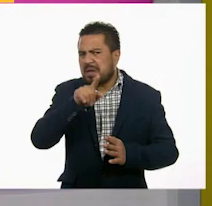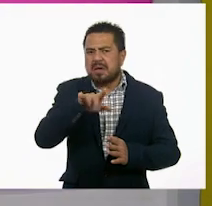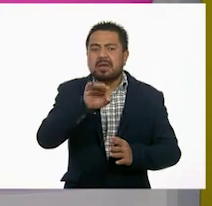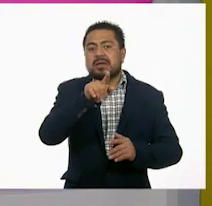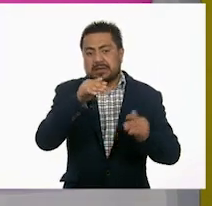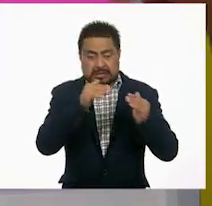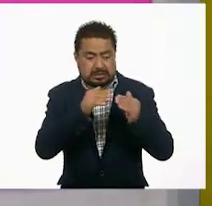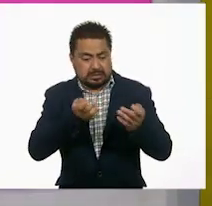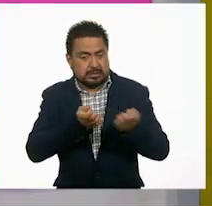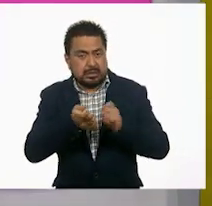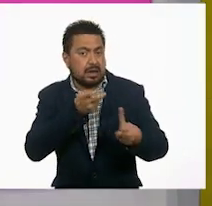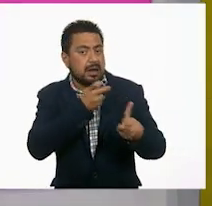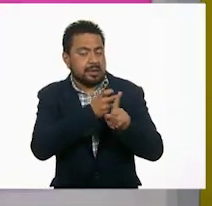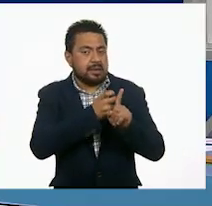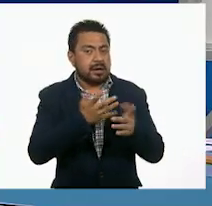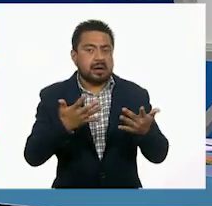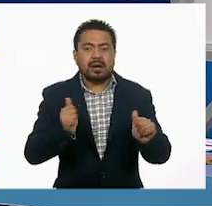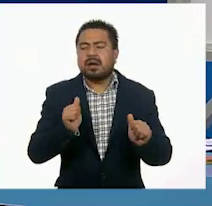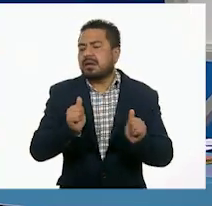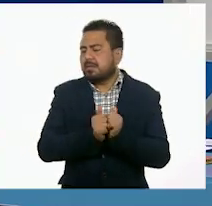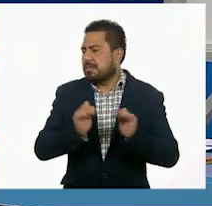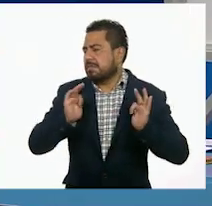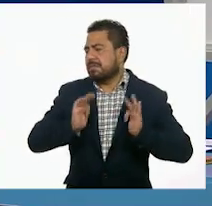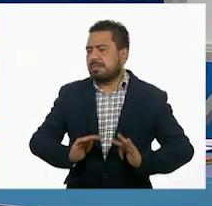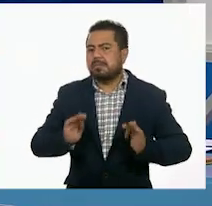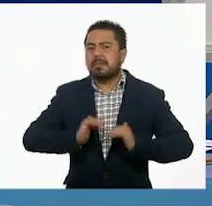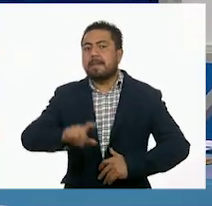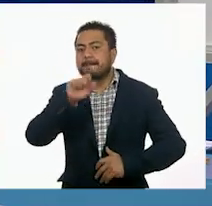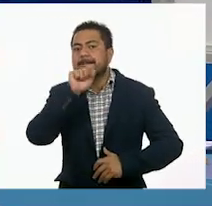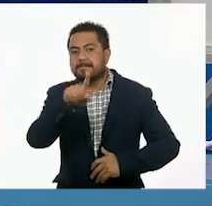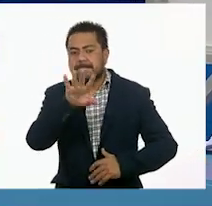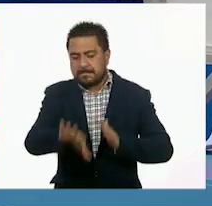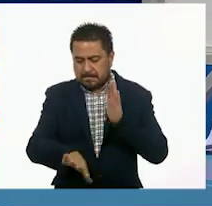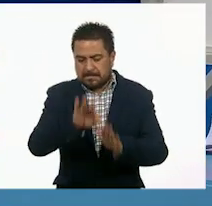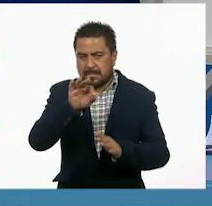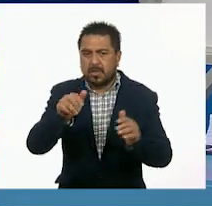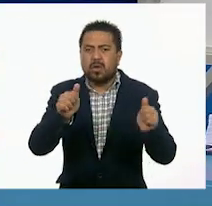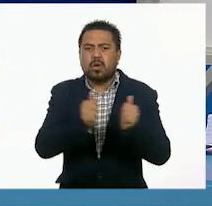Recuerden que esos ejercicios, ya con calma e incluso ya tomando